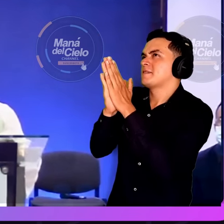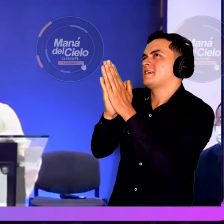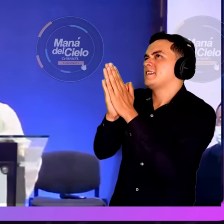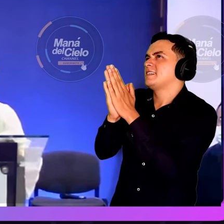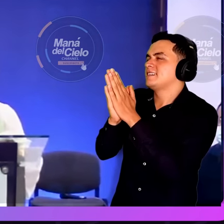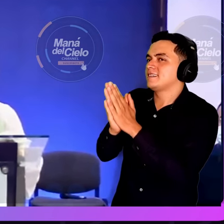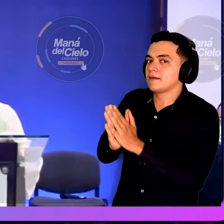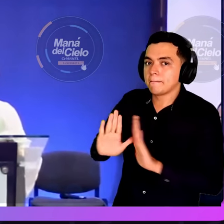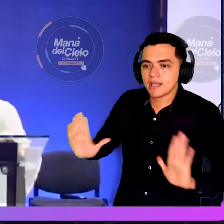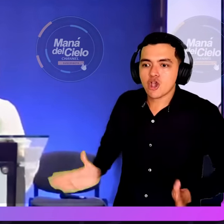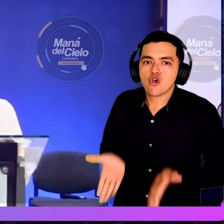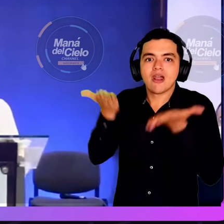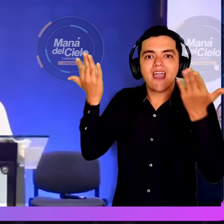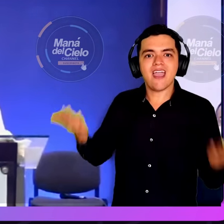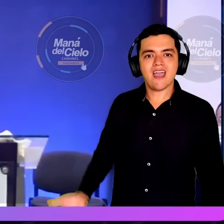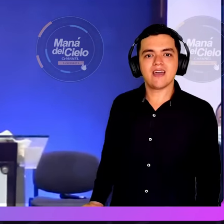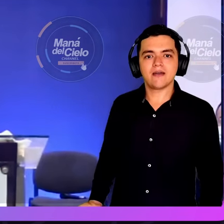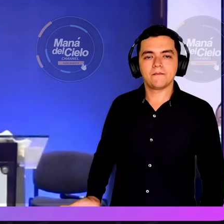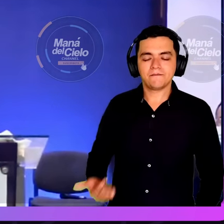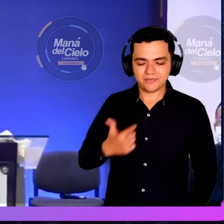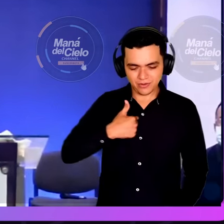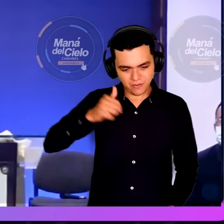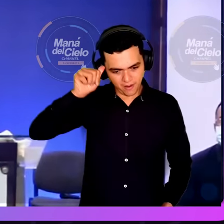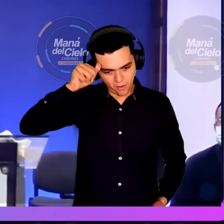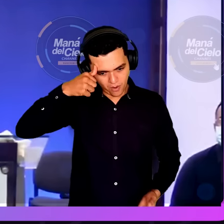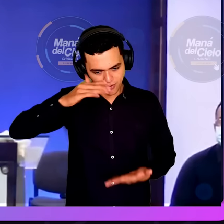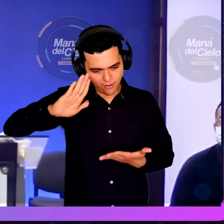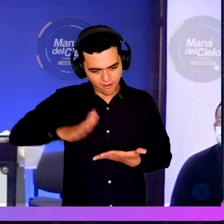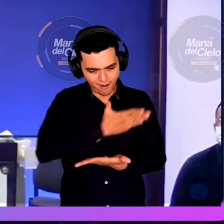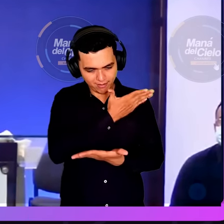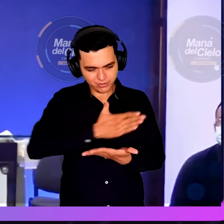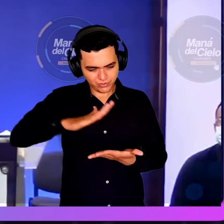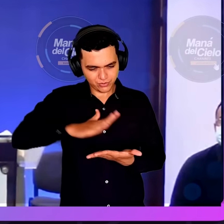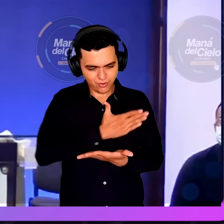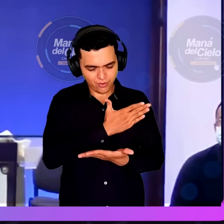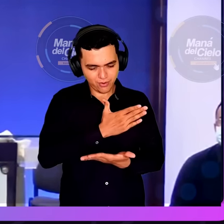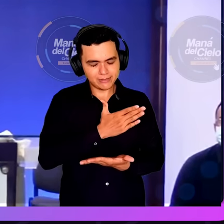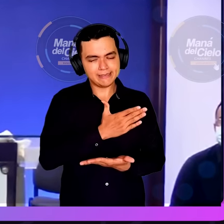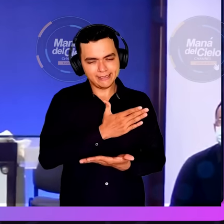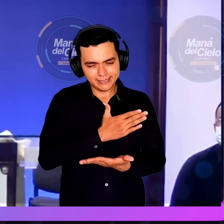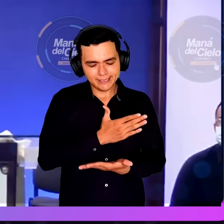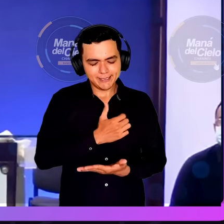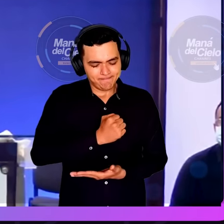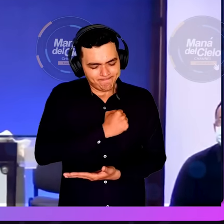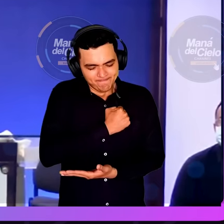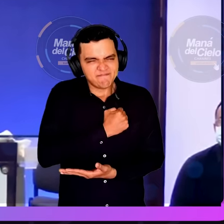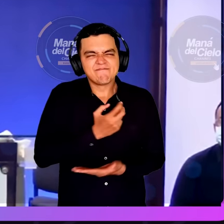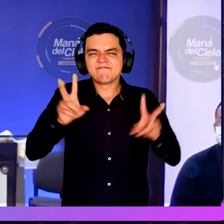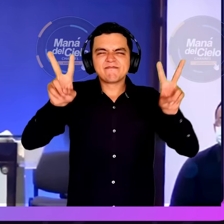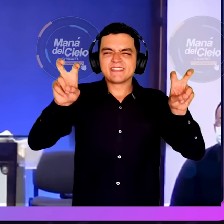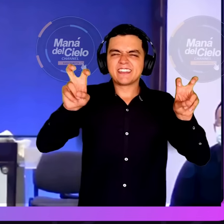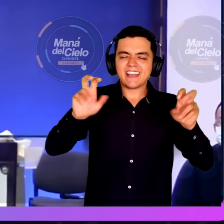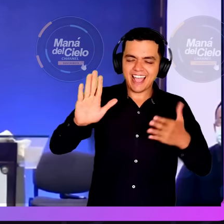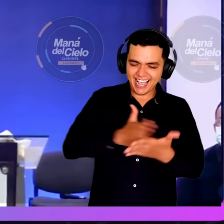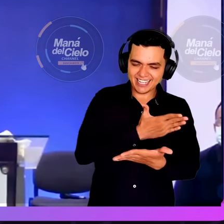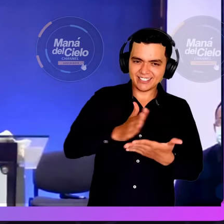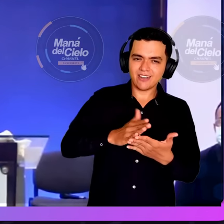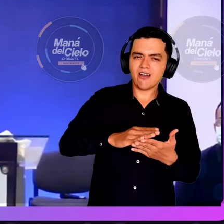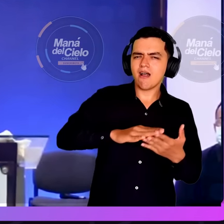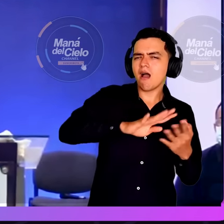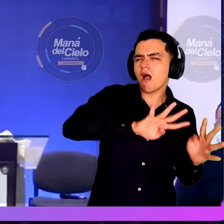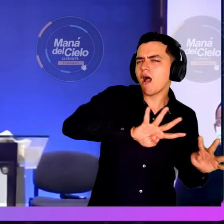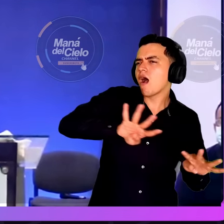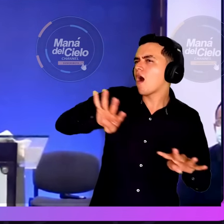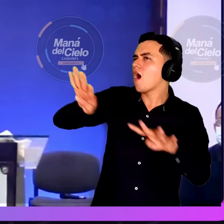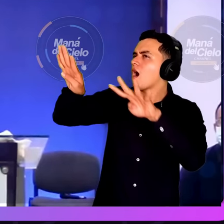Pero claro, hermanos, si no hay si la relación mía con Dios bendice y dame y bendice, Señor, y los problemas. Pero cuando usted saca tiempo,